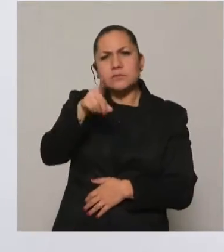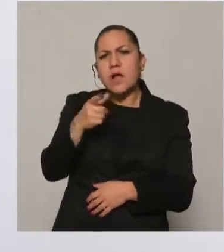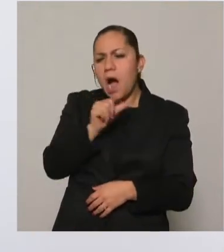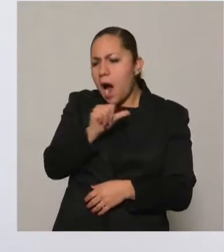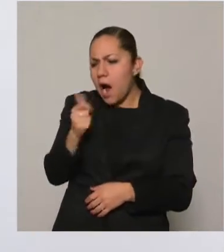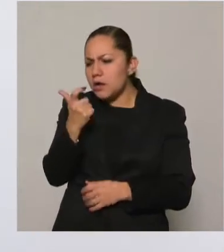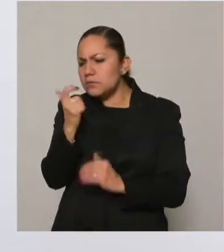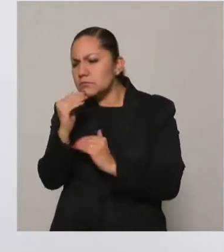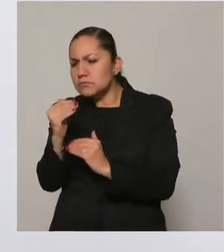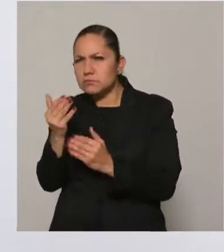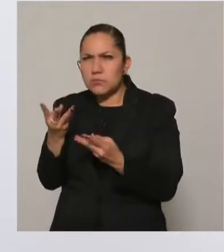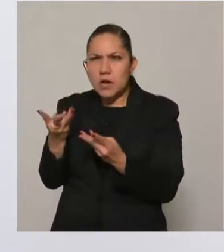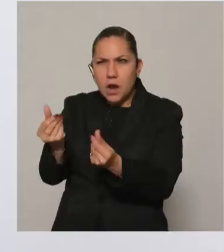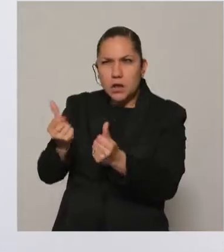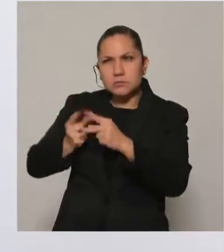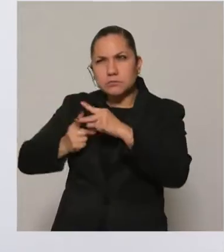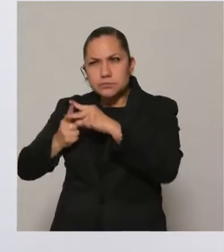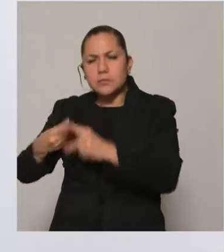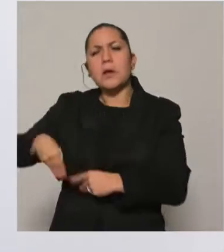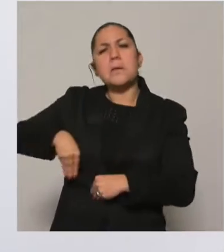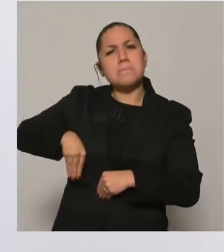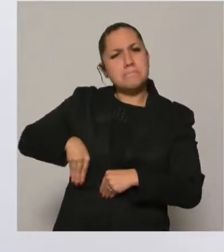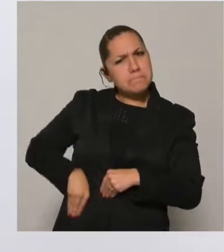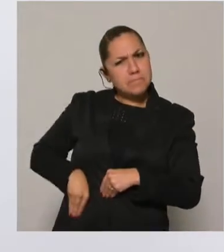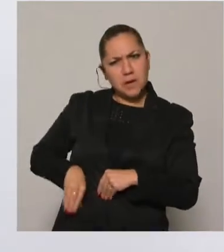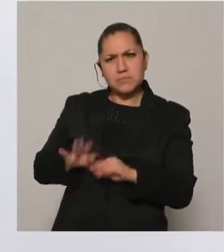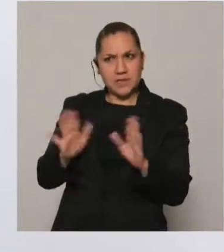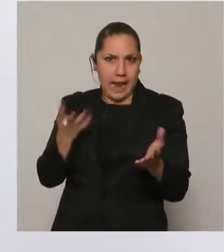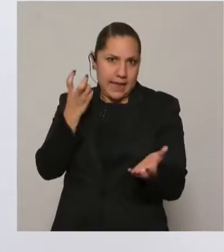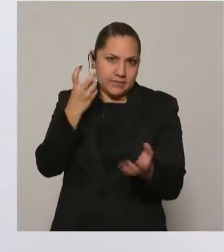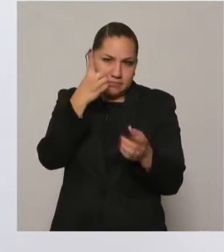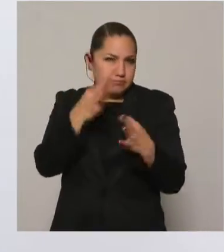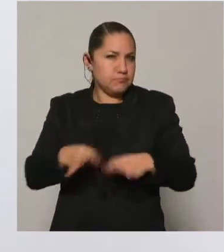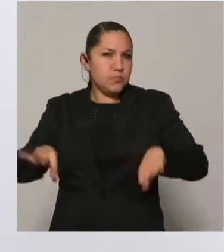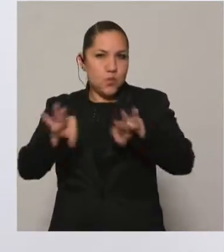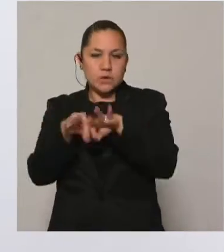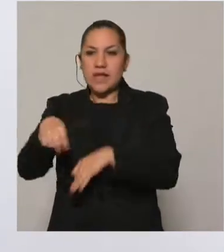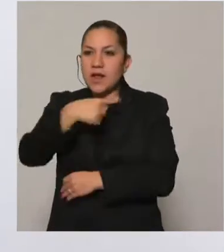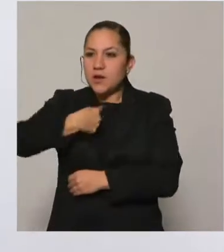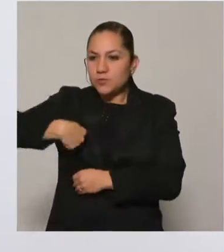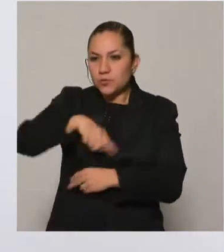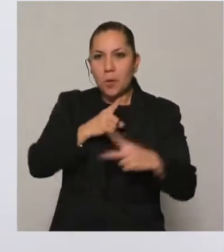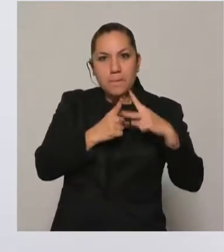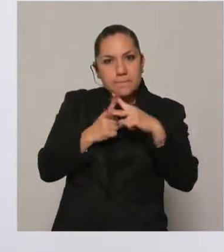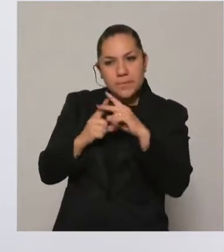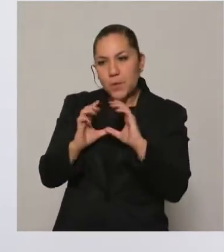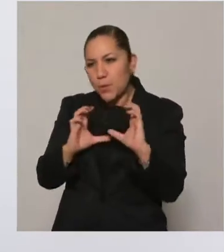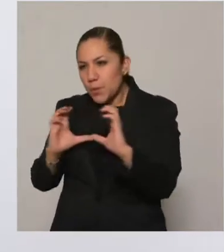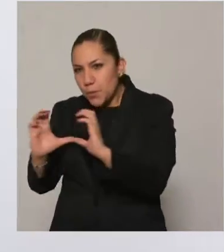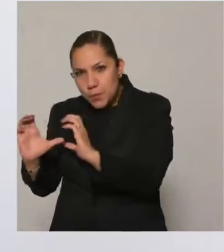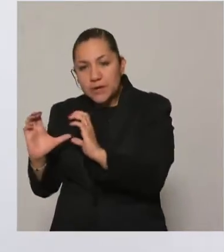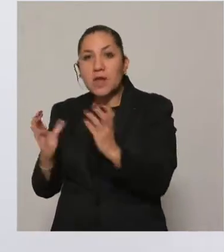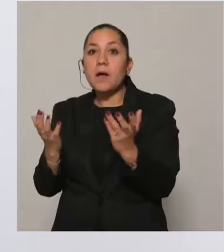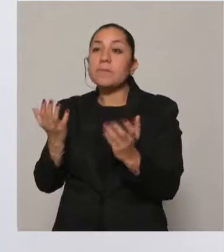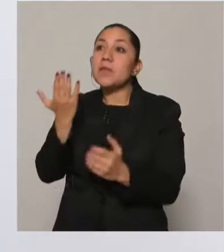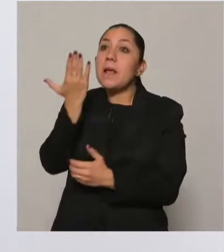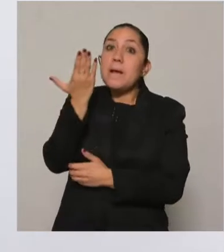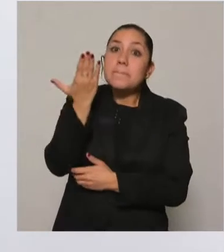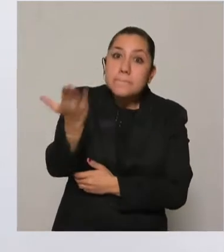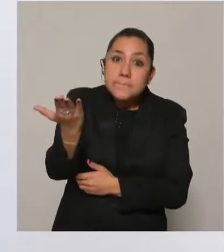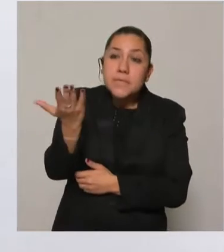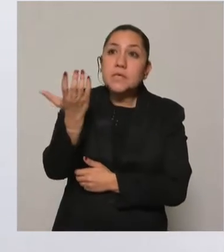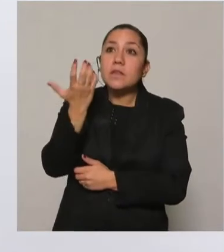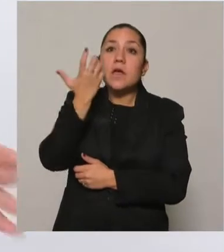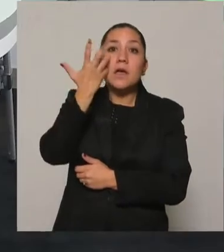Claro. Pero sí, usualmente lo que necesitamos y pedimos es que haya luminaria, seguridad afuera Así de los es. eventos a